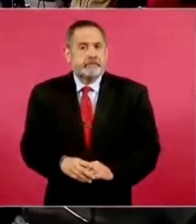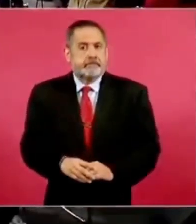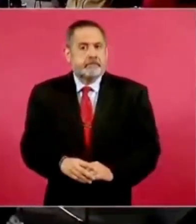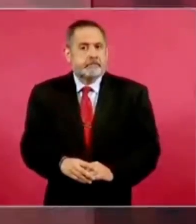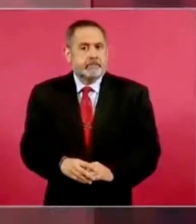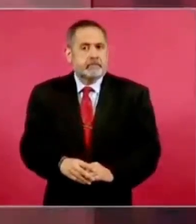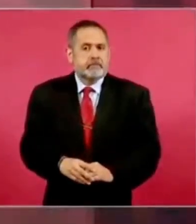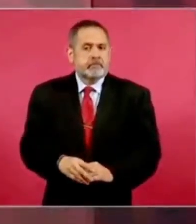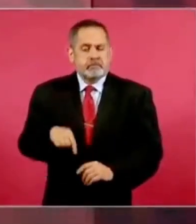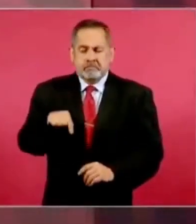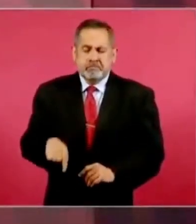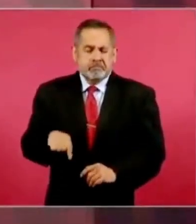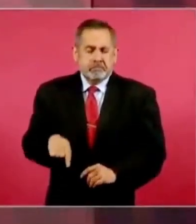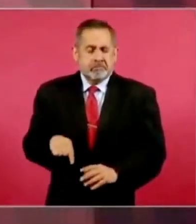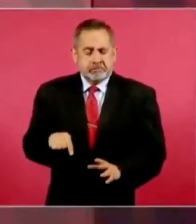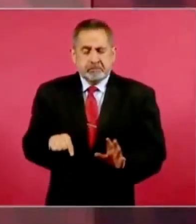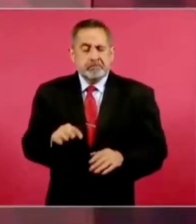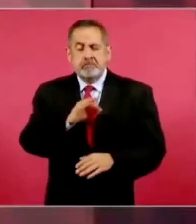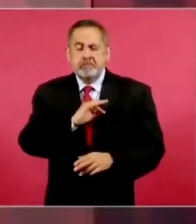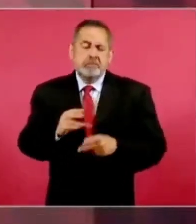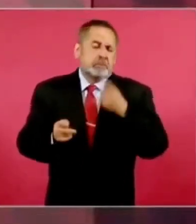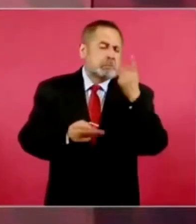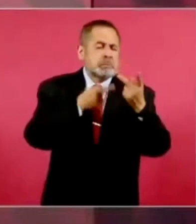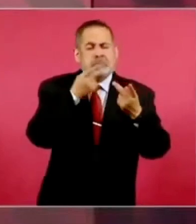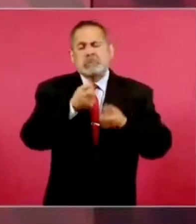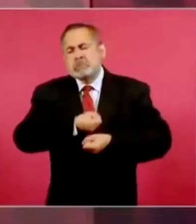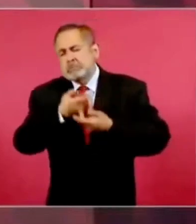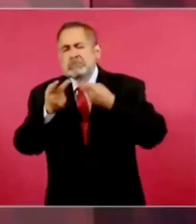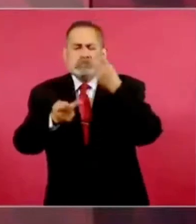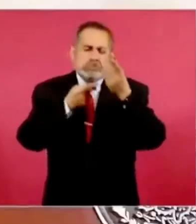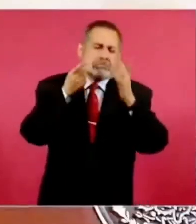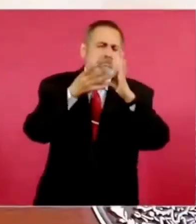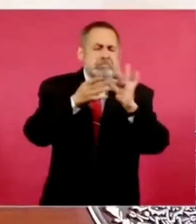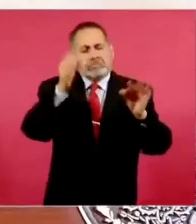se pueden decir muchísimas cosas y